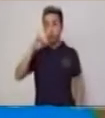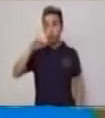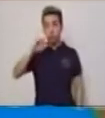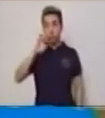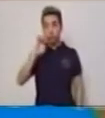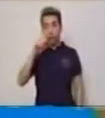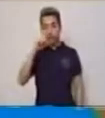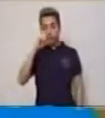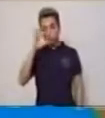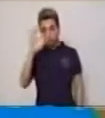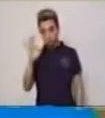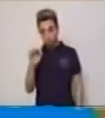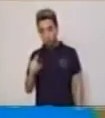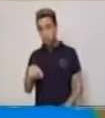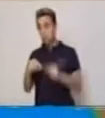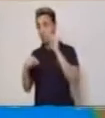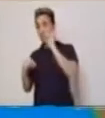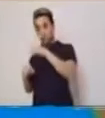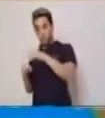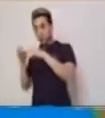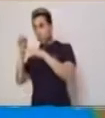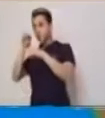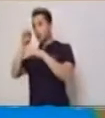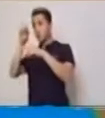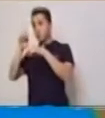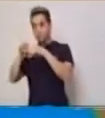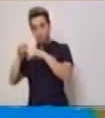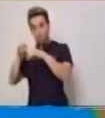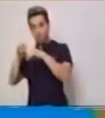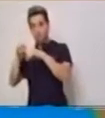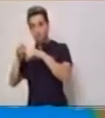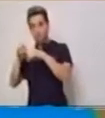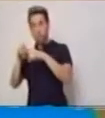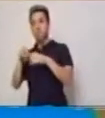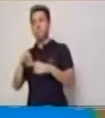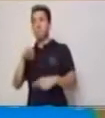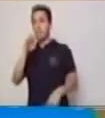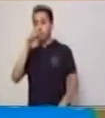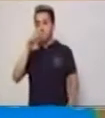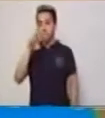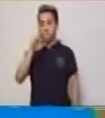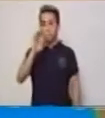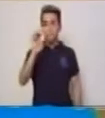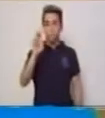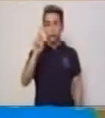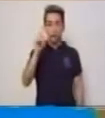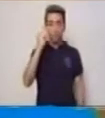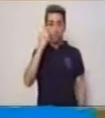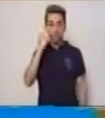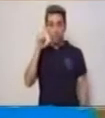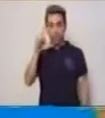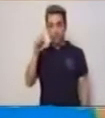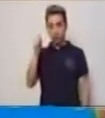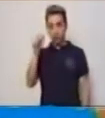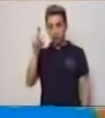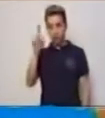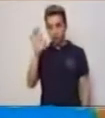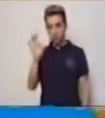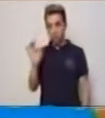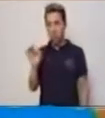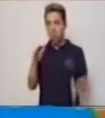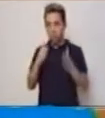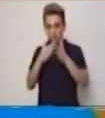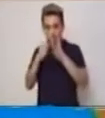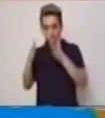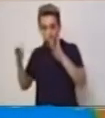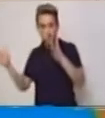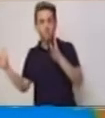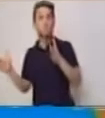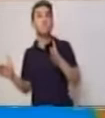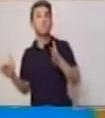y un predicado. El sujeto va a ser la persona,